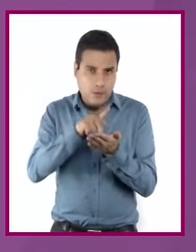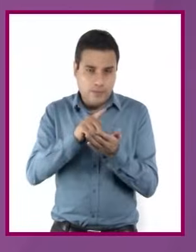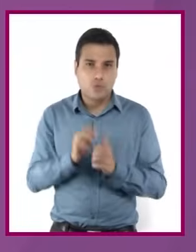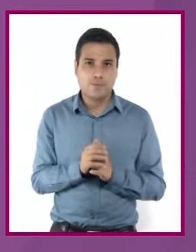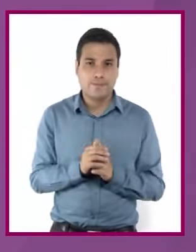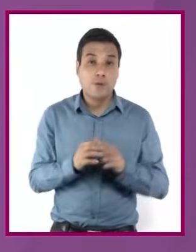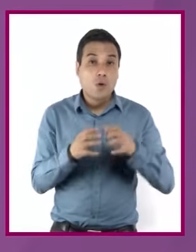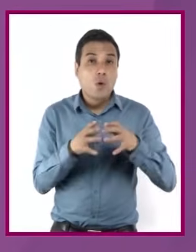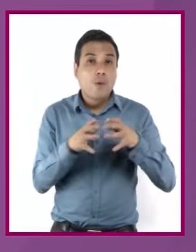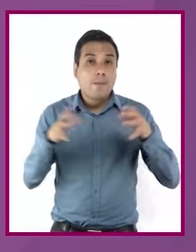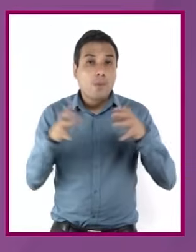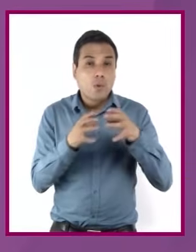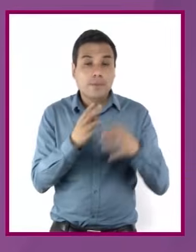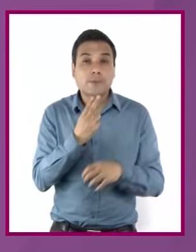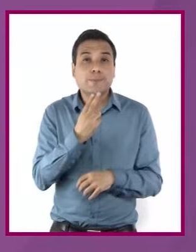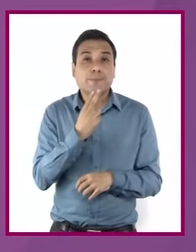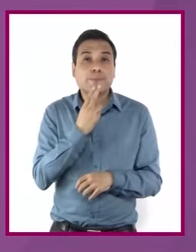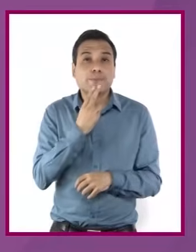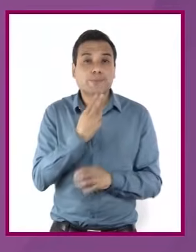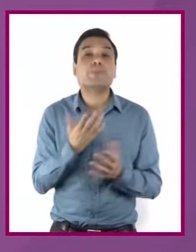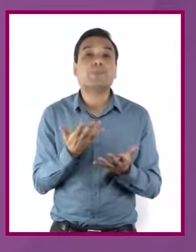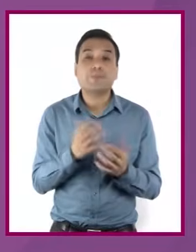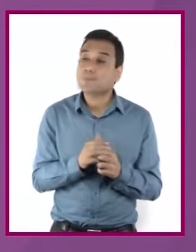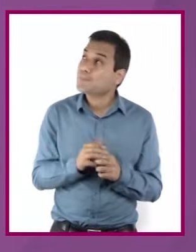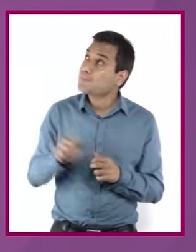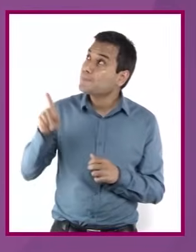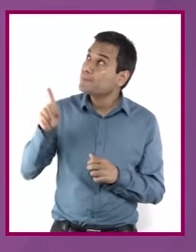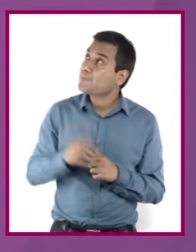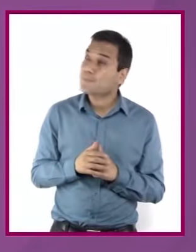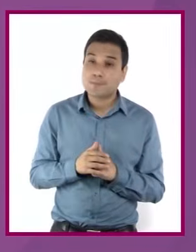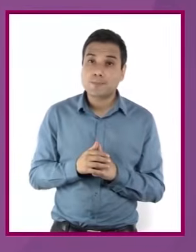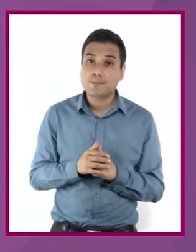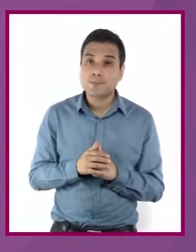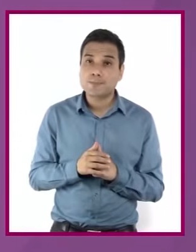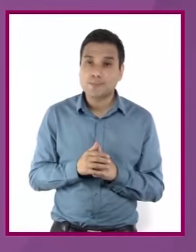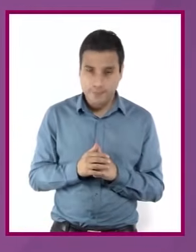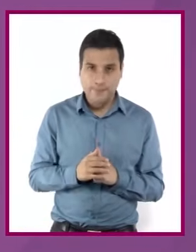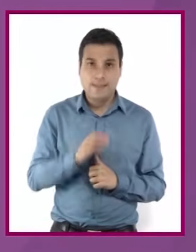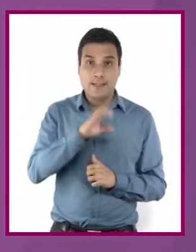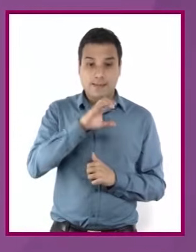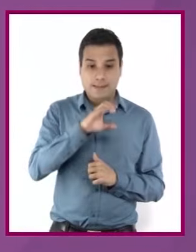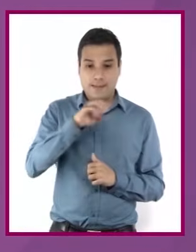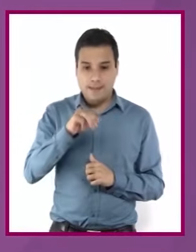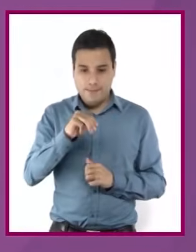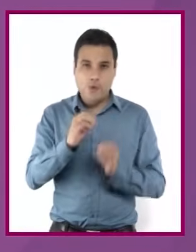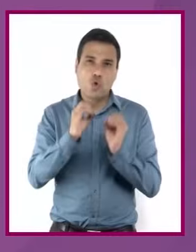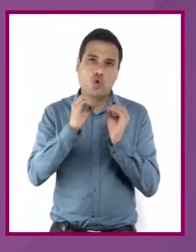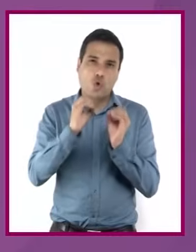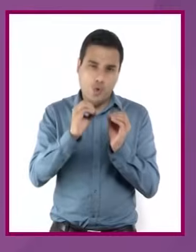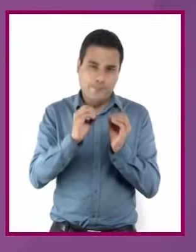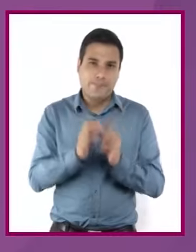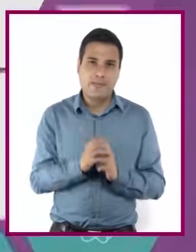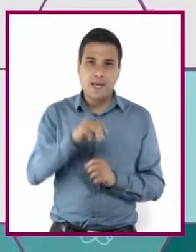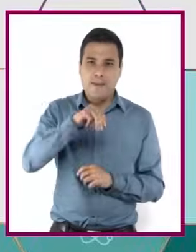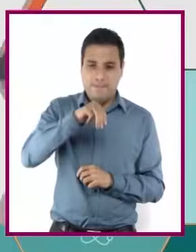mientras que el volumen, que es el espacio que ocupa el objeto, se expresa en centímetros o metros cúbicos.